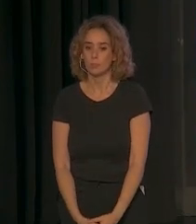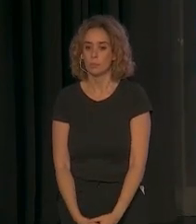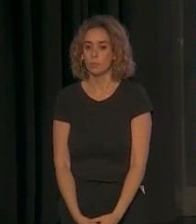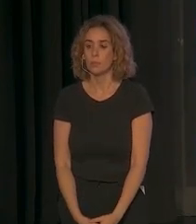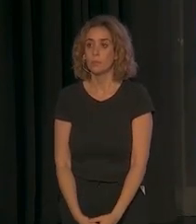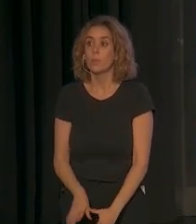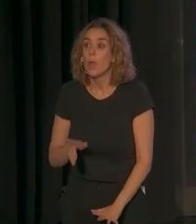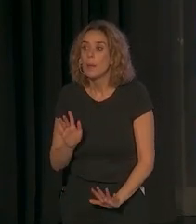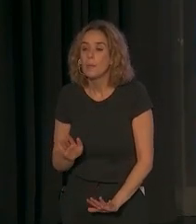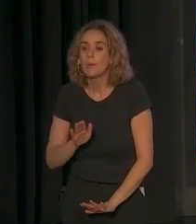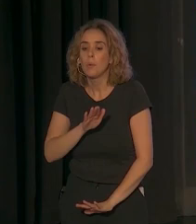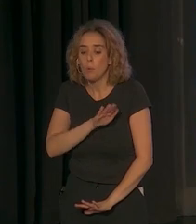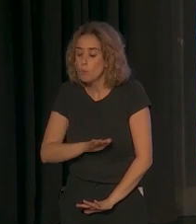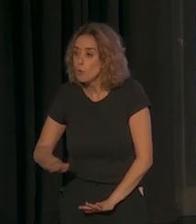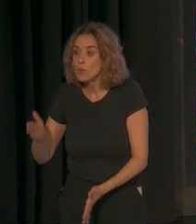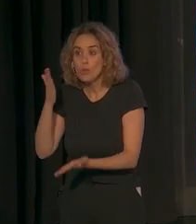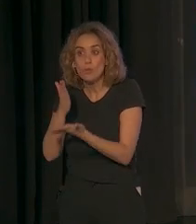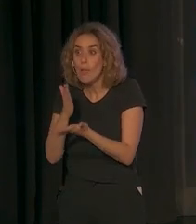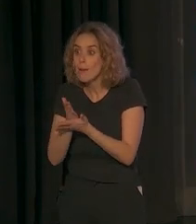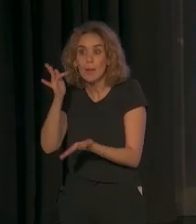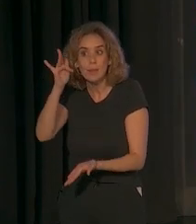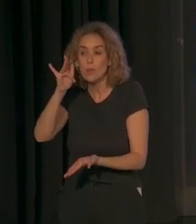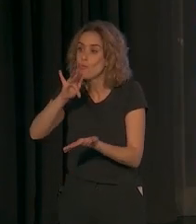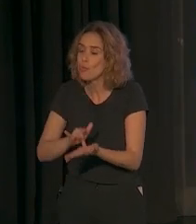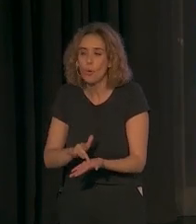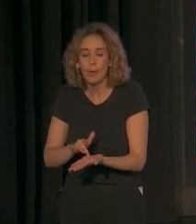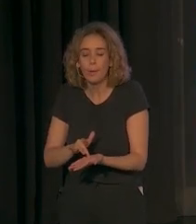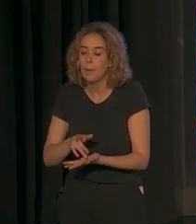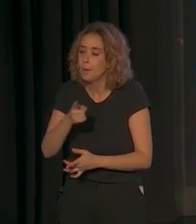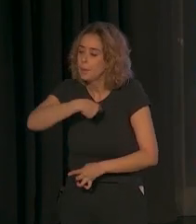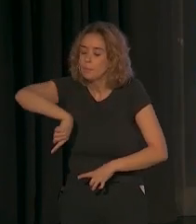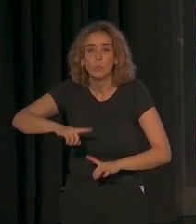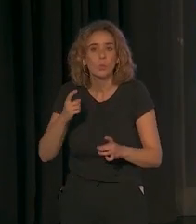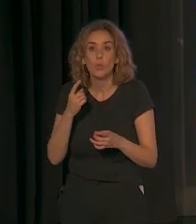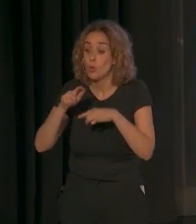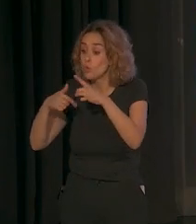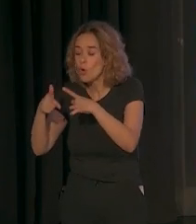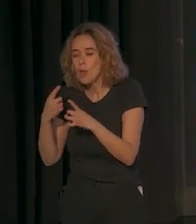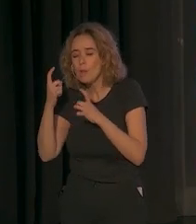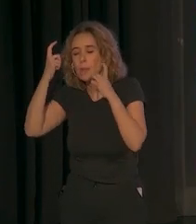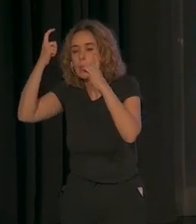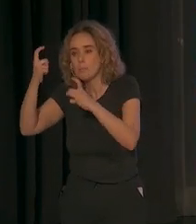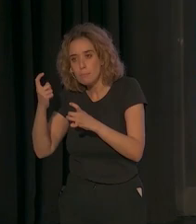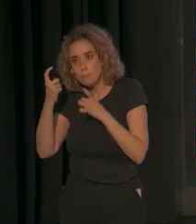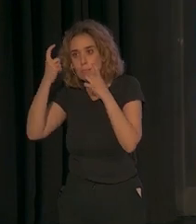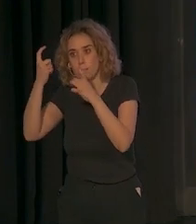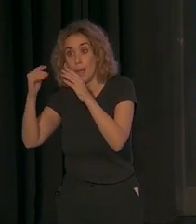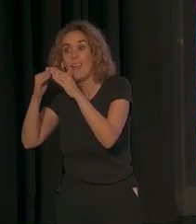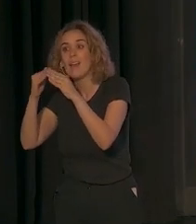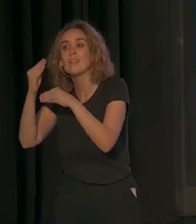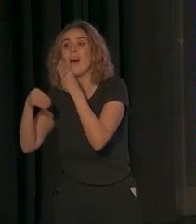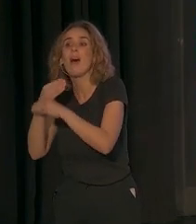Y cuando los niños están en clase, hay que hacer todos los esfuerzos posibles para trabajar con la familia para que sepan qué hacer en casa